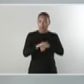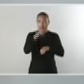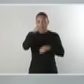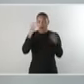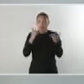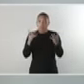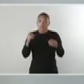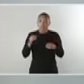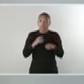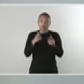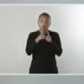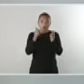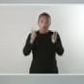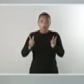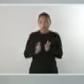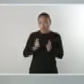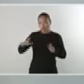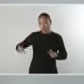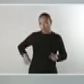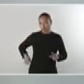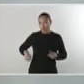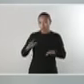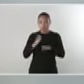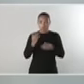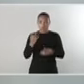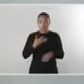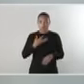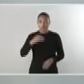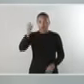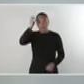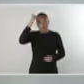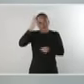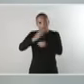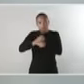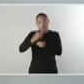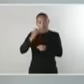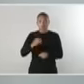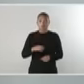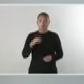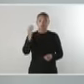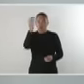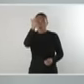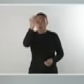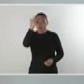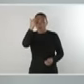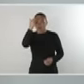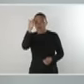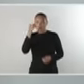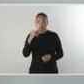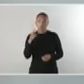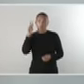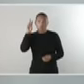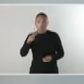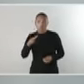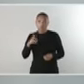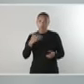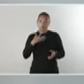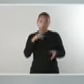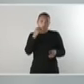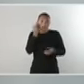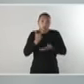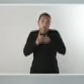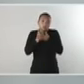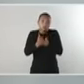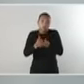gabinete la capacidad el conocimiento la honradez y actitud de servicio Serán las características